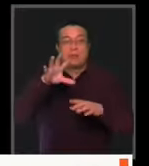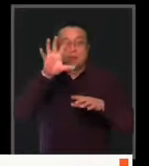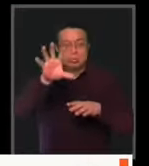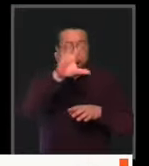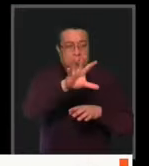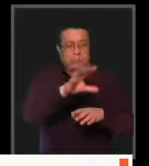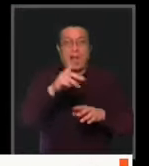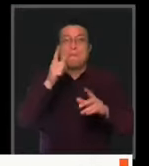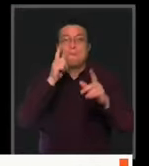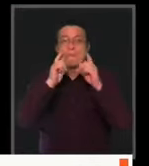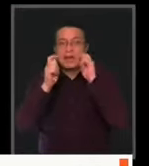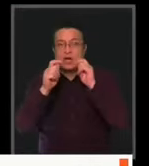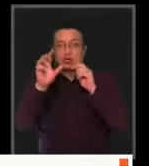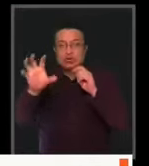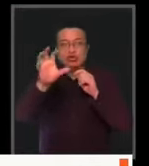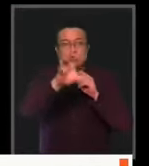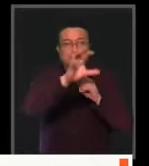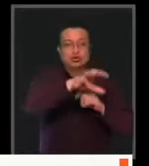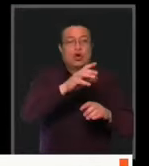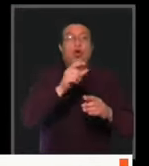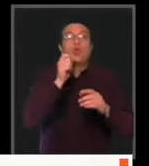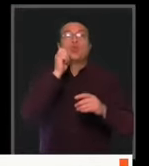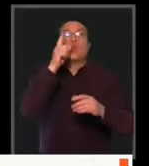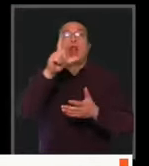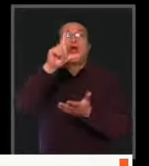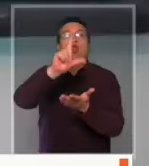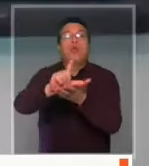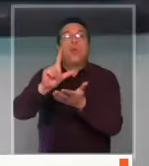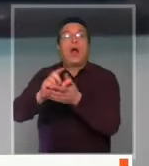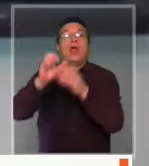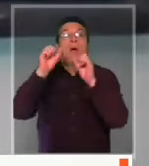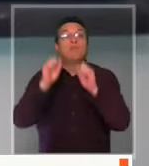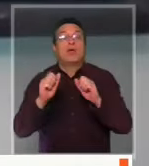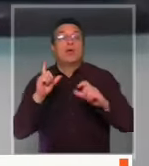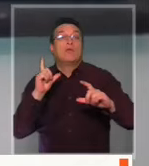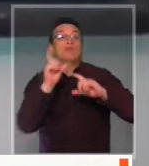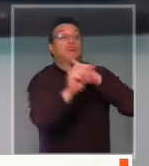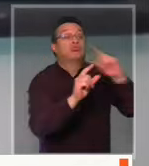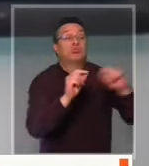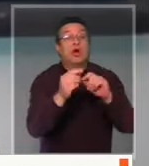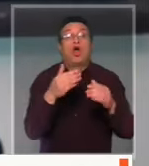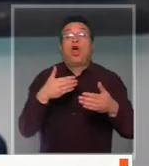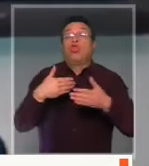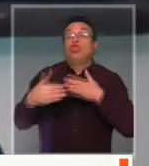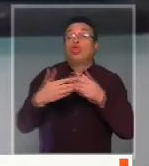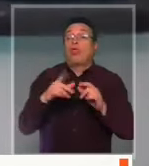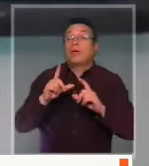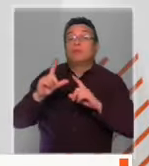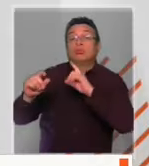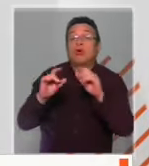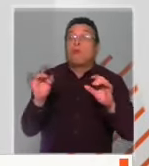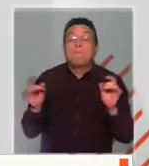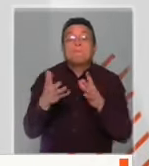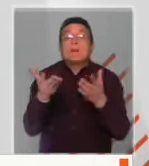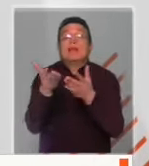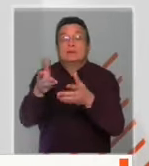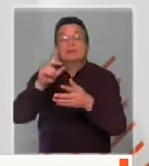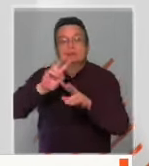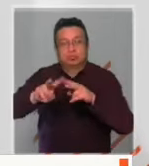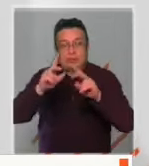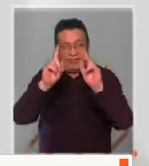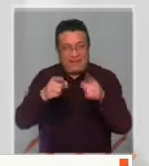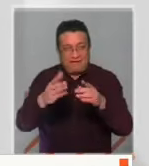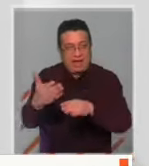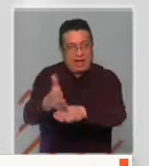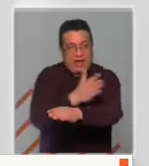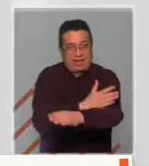sobre qué áreas se pueden utilizar o qué áreas utilizar para ciertos fines. El Centro de